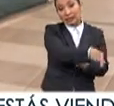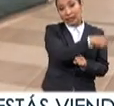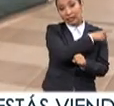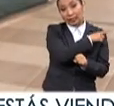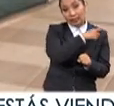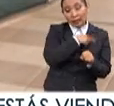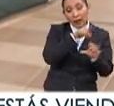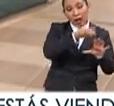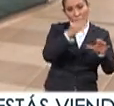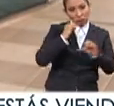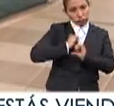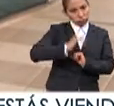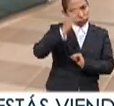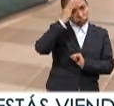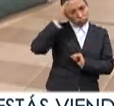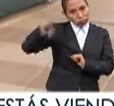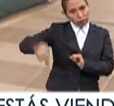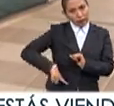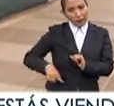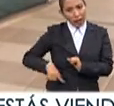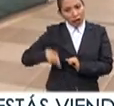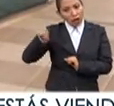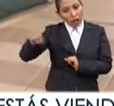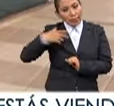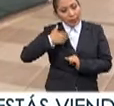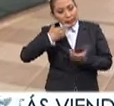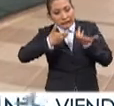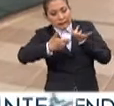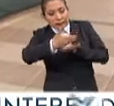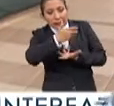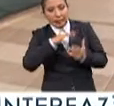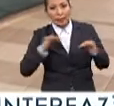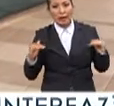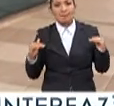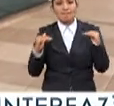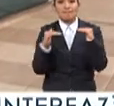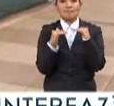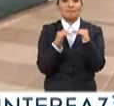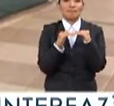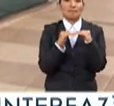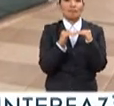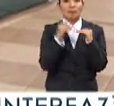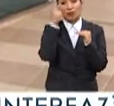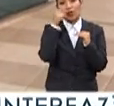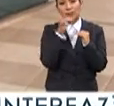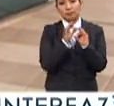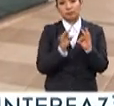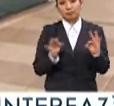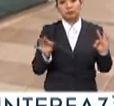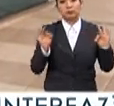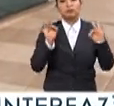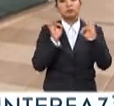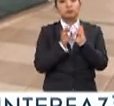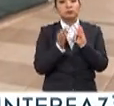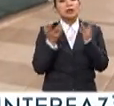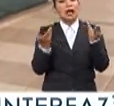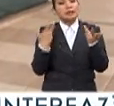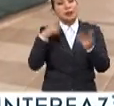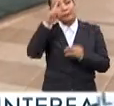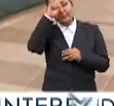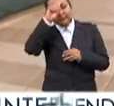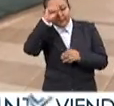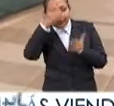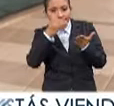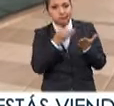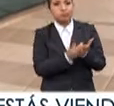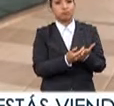desde la autoridad pública se debe compensar se debe equilibrar yo creo que es muy importante esas recomendaciones